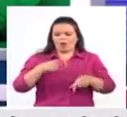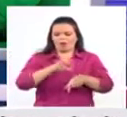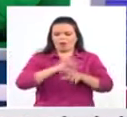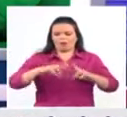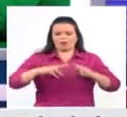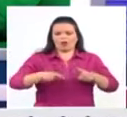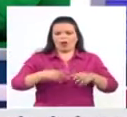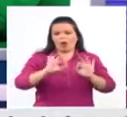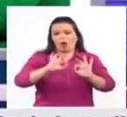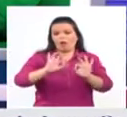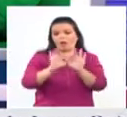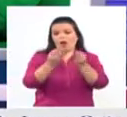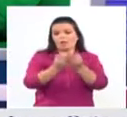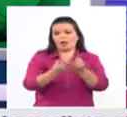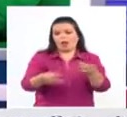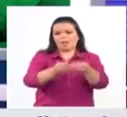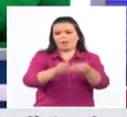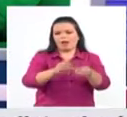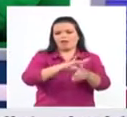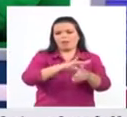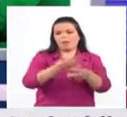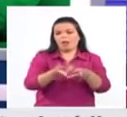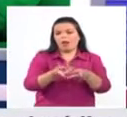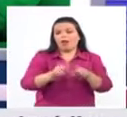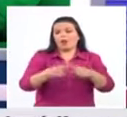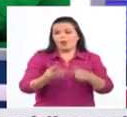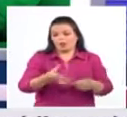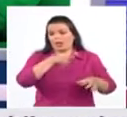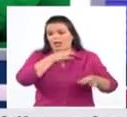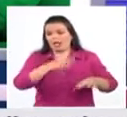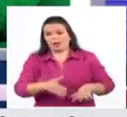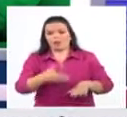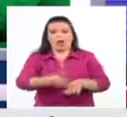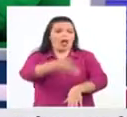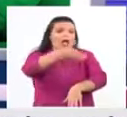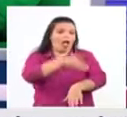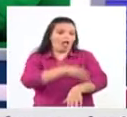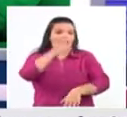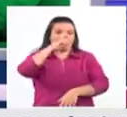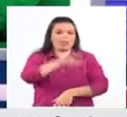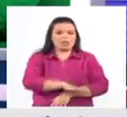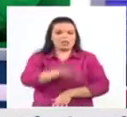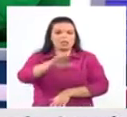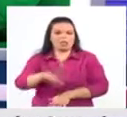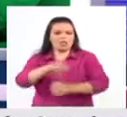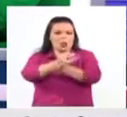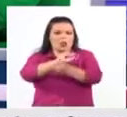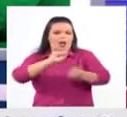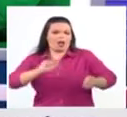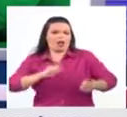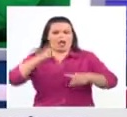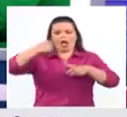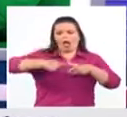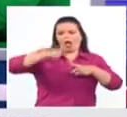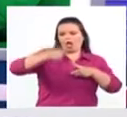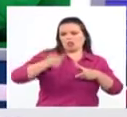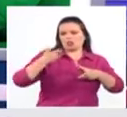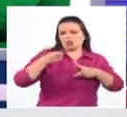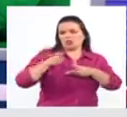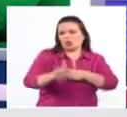cuenta, porque los niños que antes lograban tener una independencia en cuanto a la alimentación, el